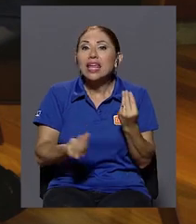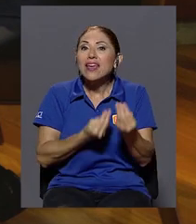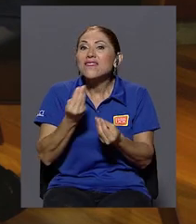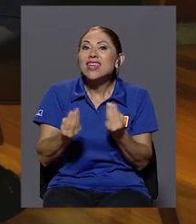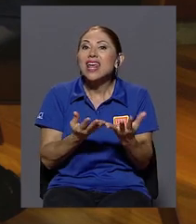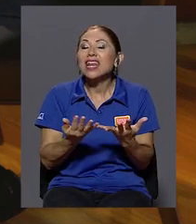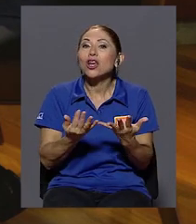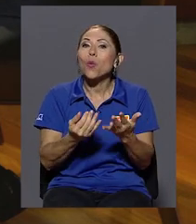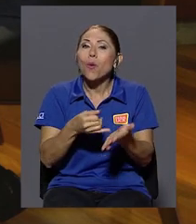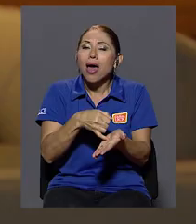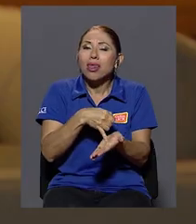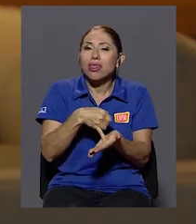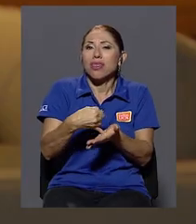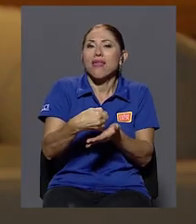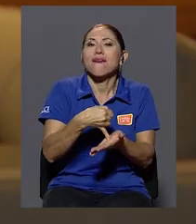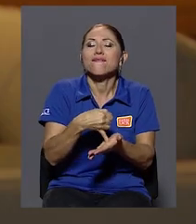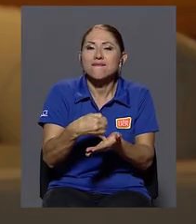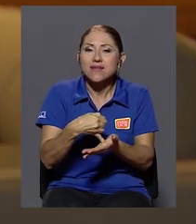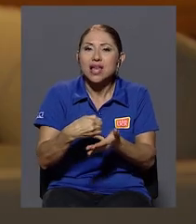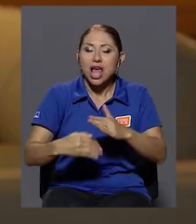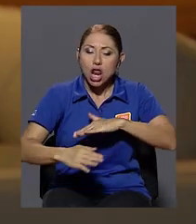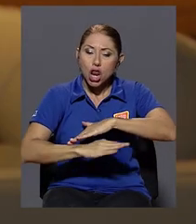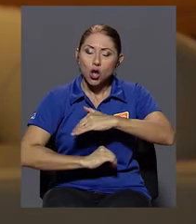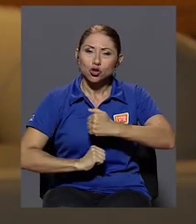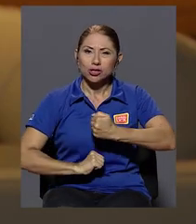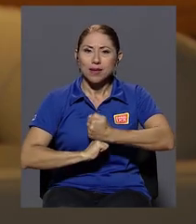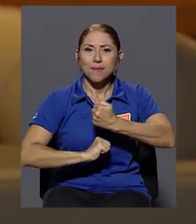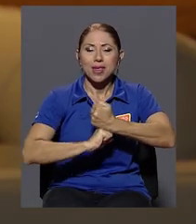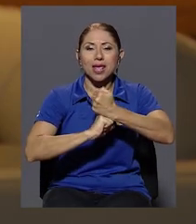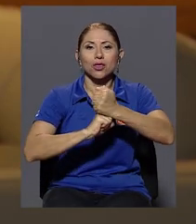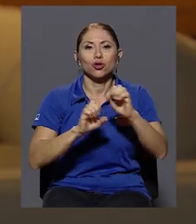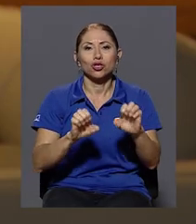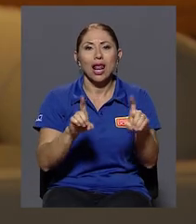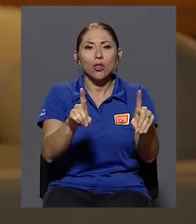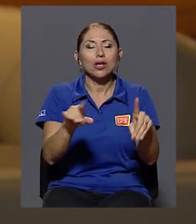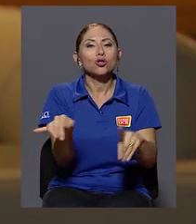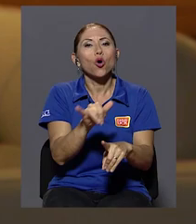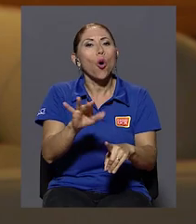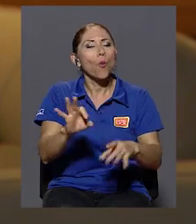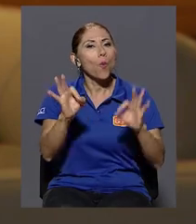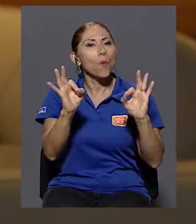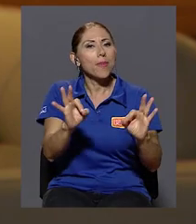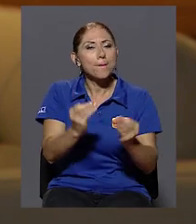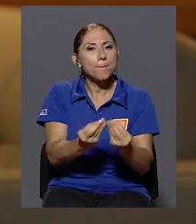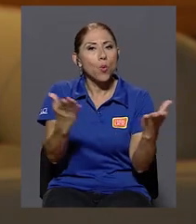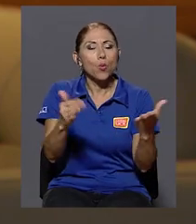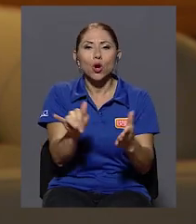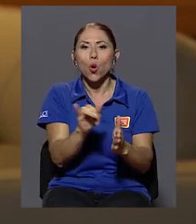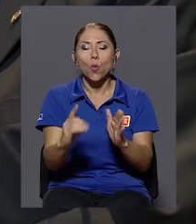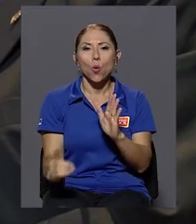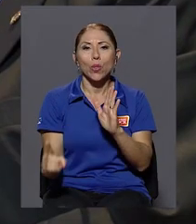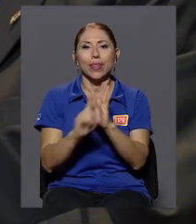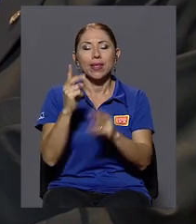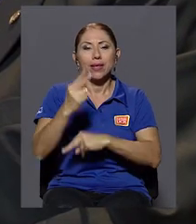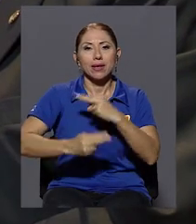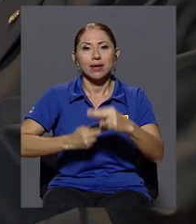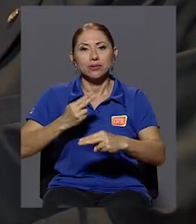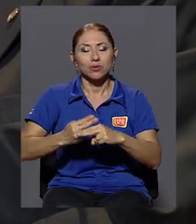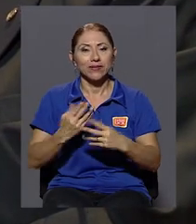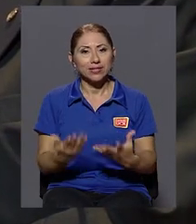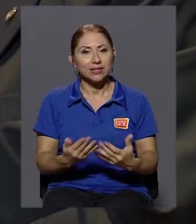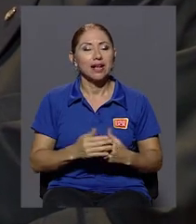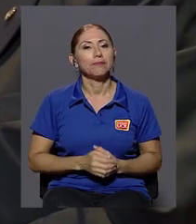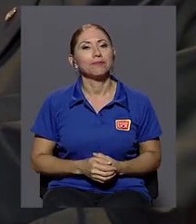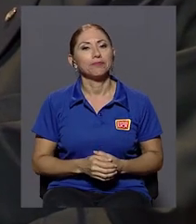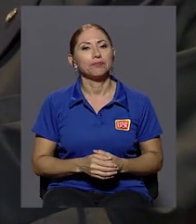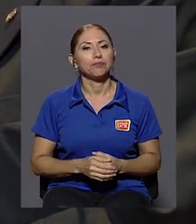vienen a socavar los cimientos de la educación como un bien público y como un derecho